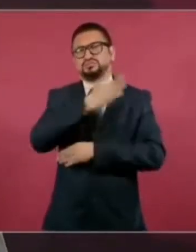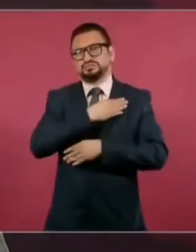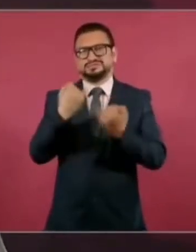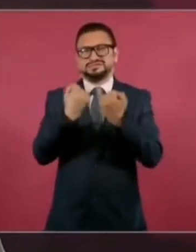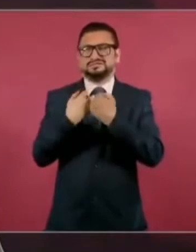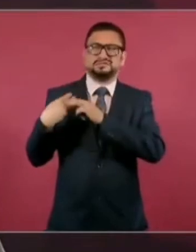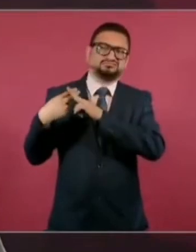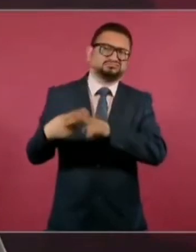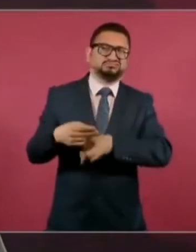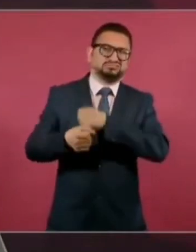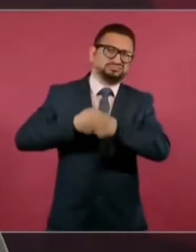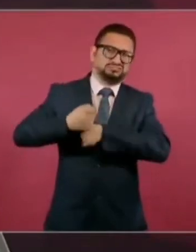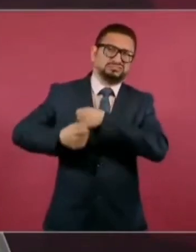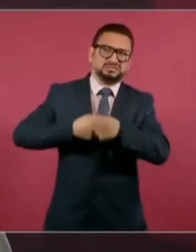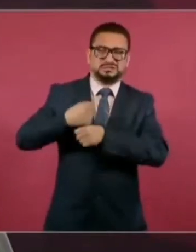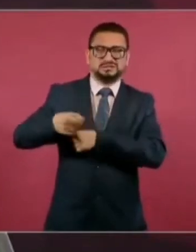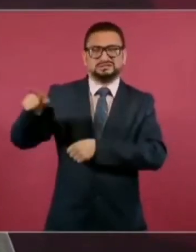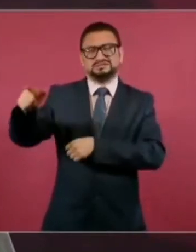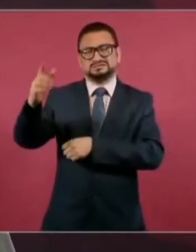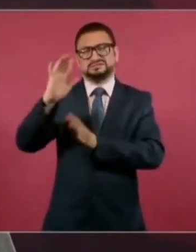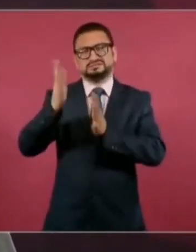años